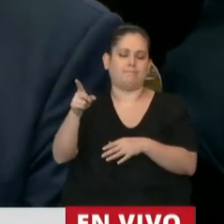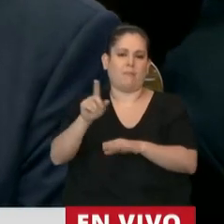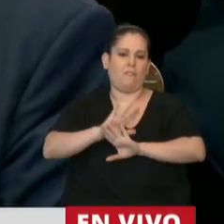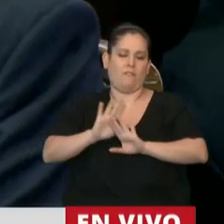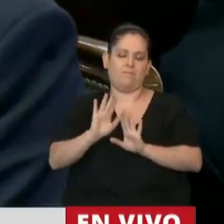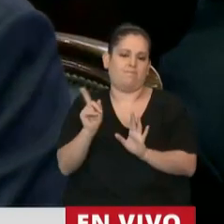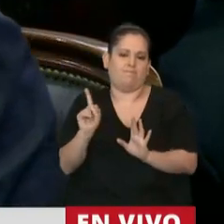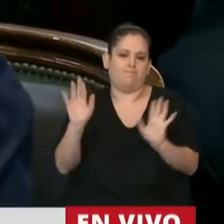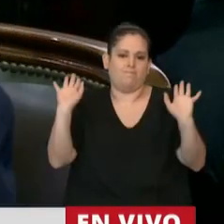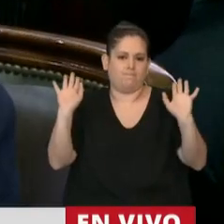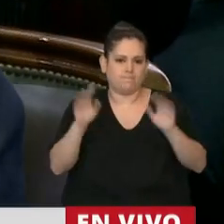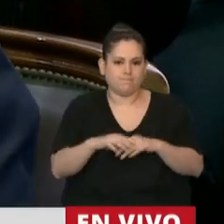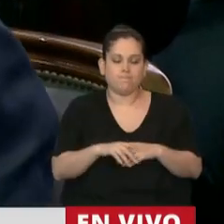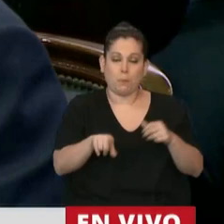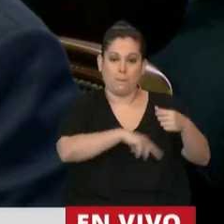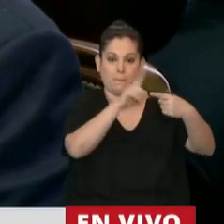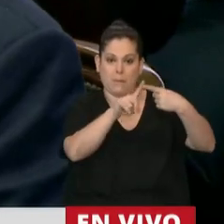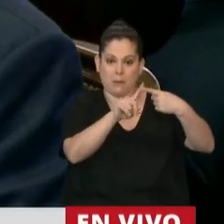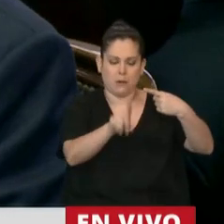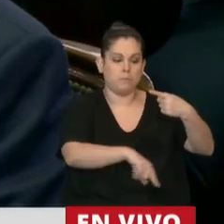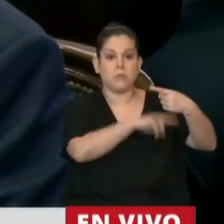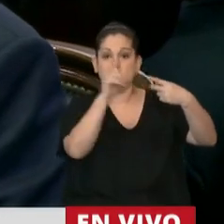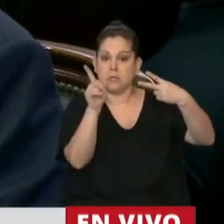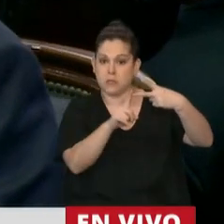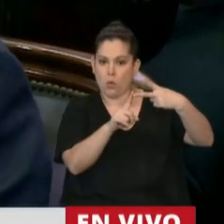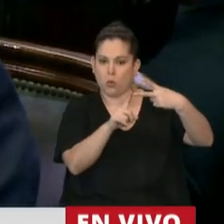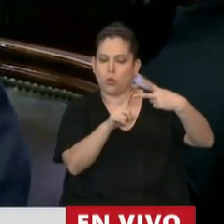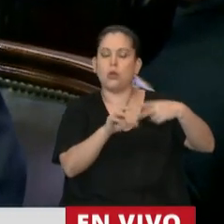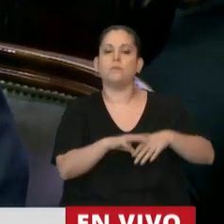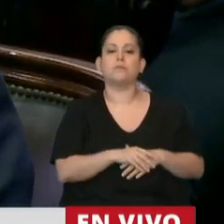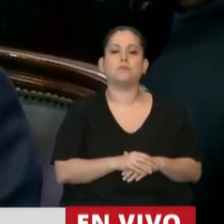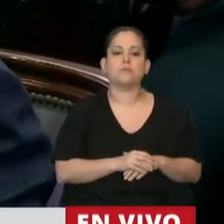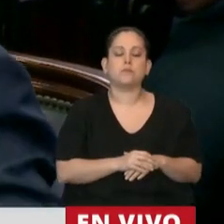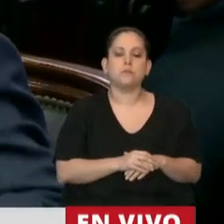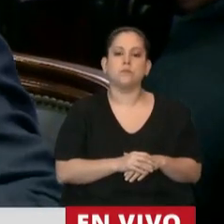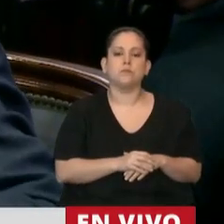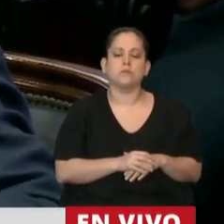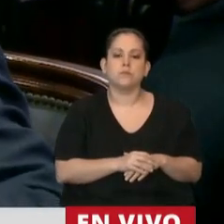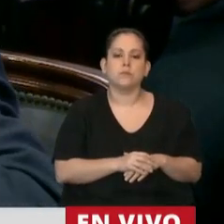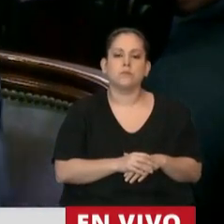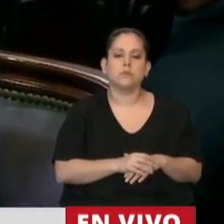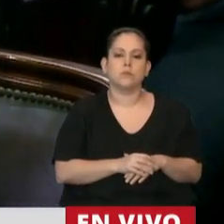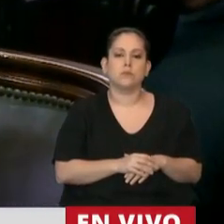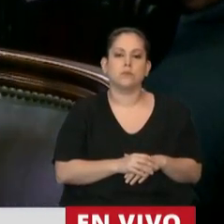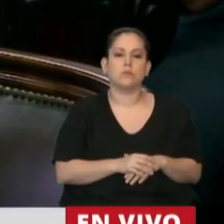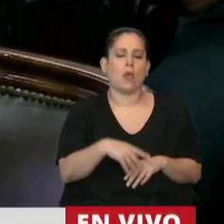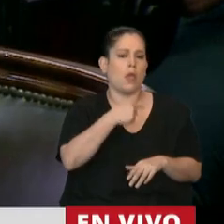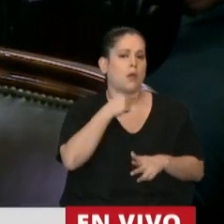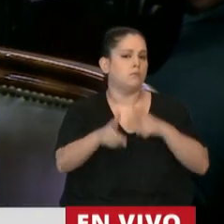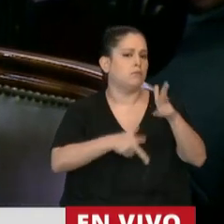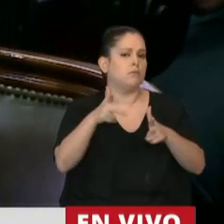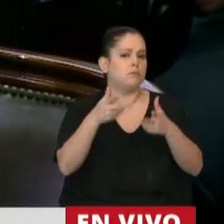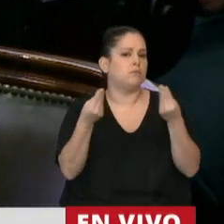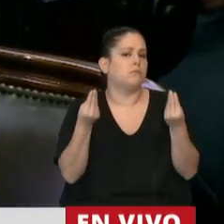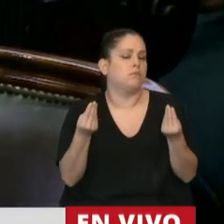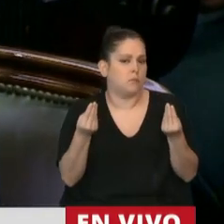Este es el primer tema como cuestión política. Después, me quiero referir a la posición